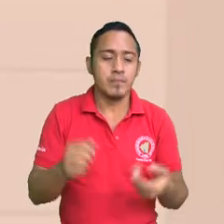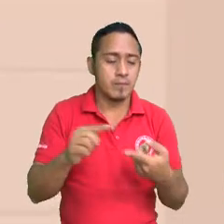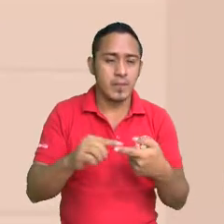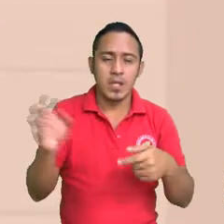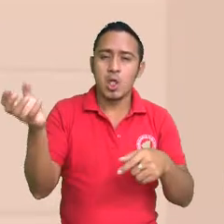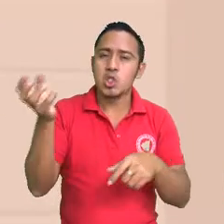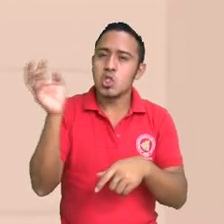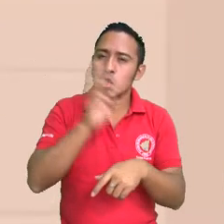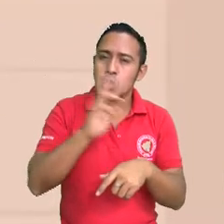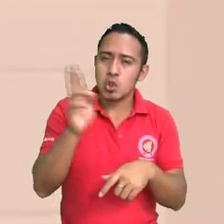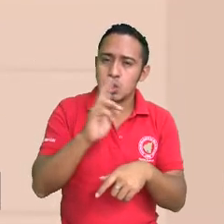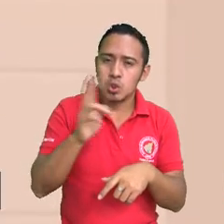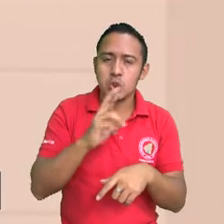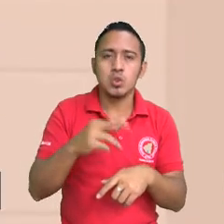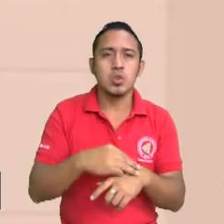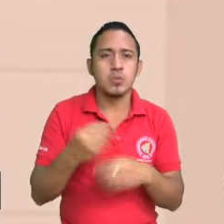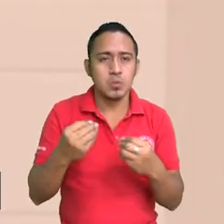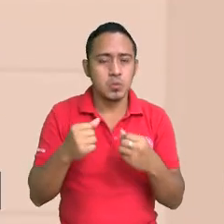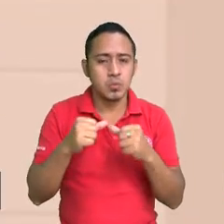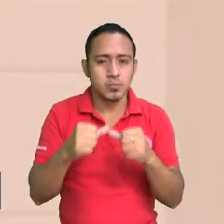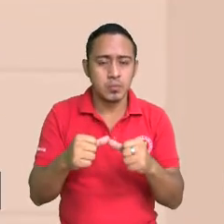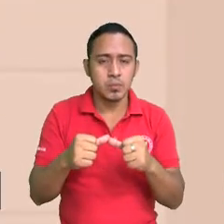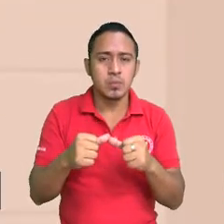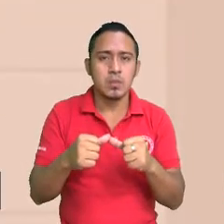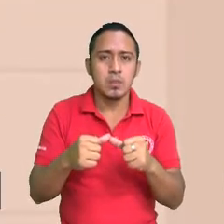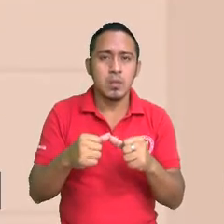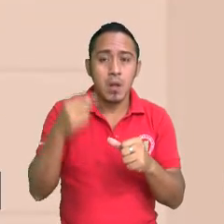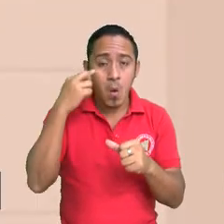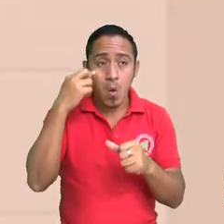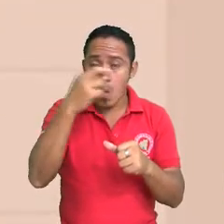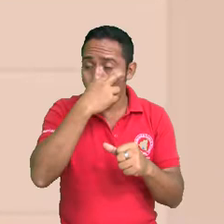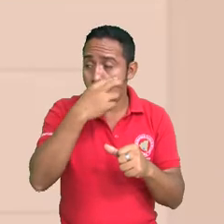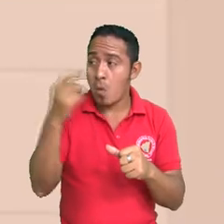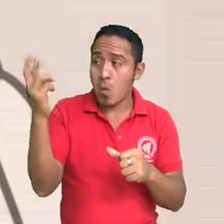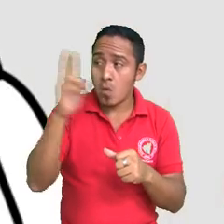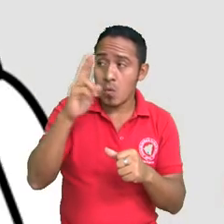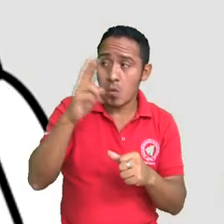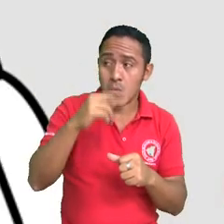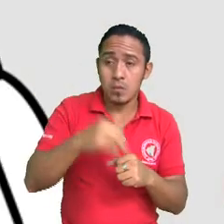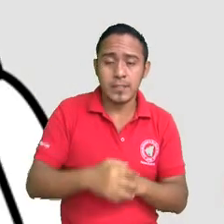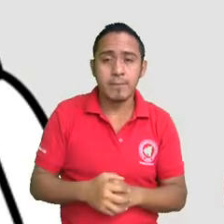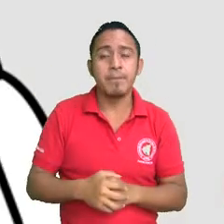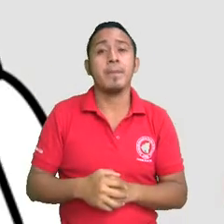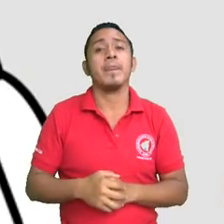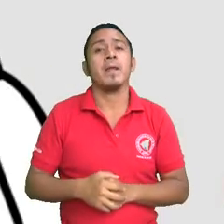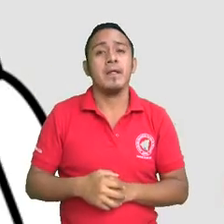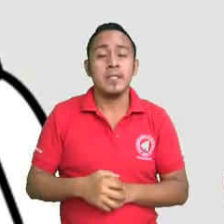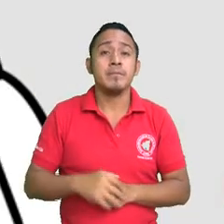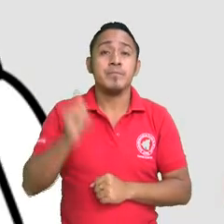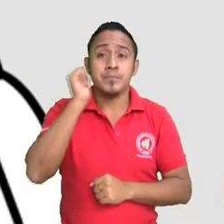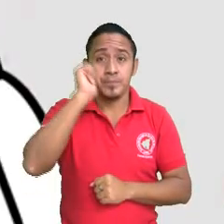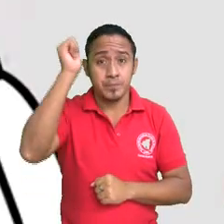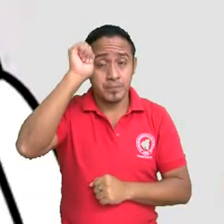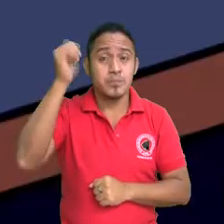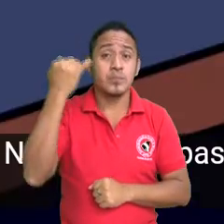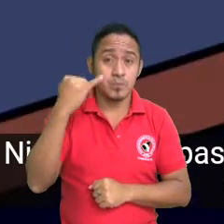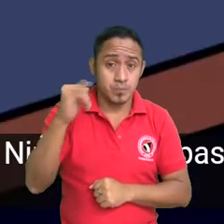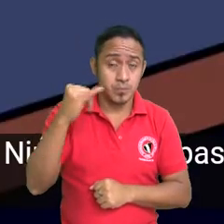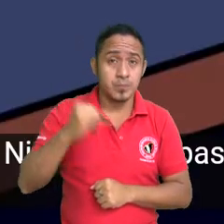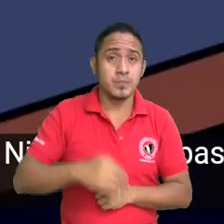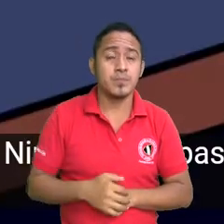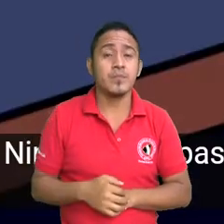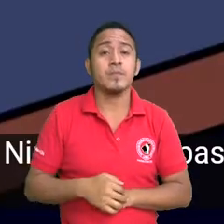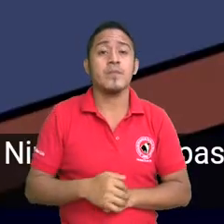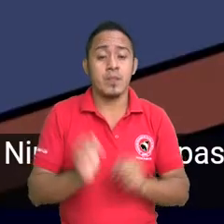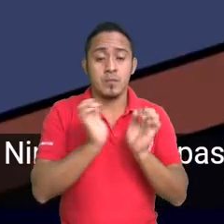enrojecimiento constante del ojo puede ser también un síntoma, una señal de alerta, doctor? En el caso de los adultos, sí.